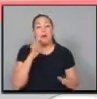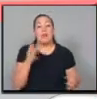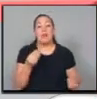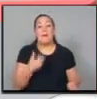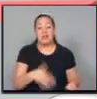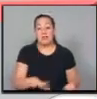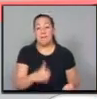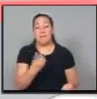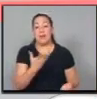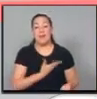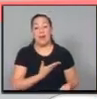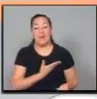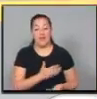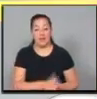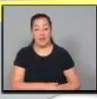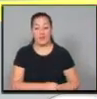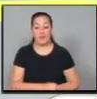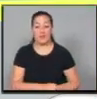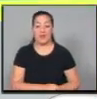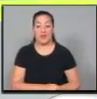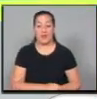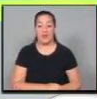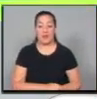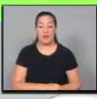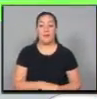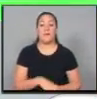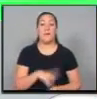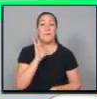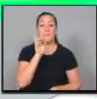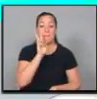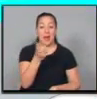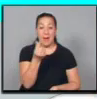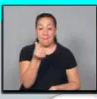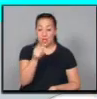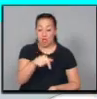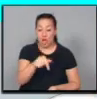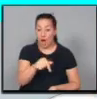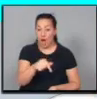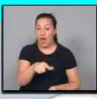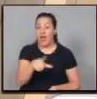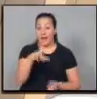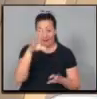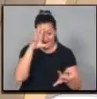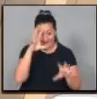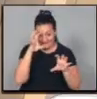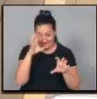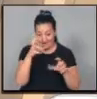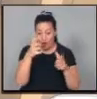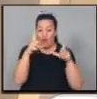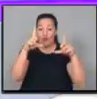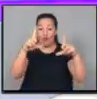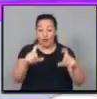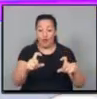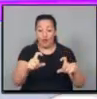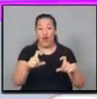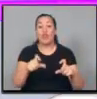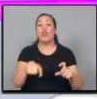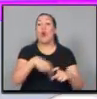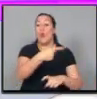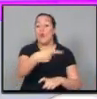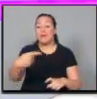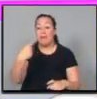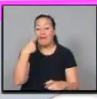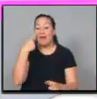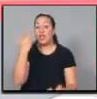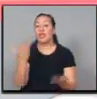febrero. Sí, ¿qué expectativa? Hay que hacer el ejercicio. Mirar el precio hoy, recordarlo, sacar una foto con el celular y compararlo dentro de una semana. Y